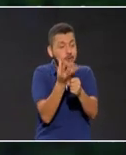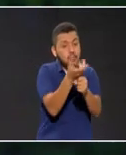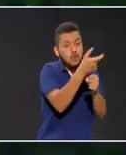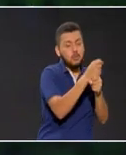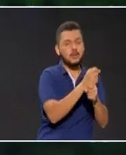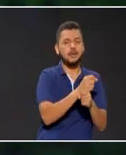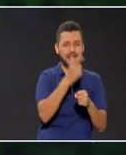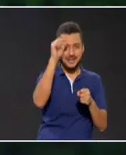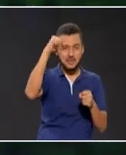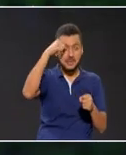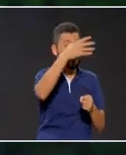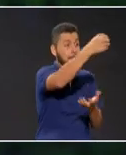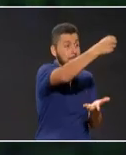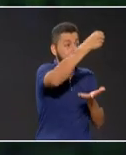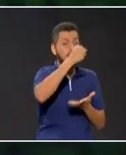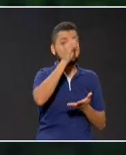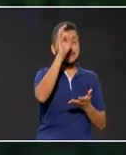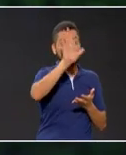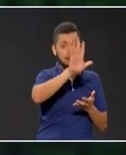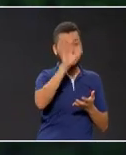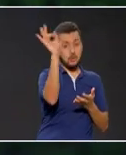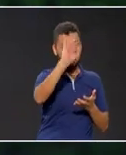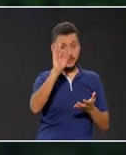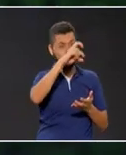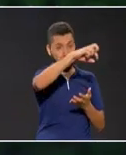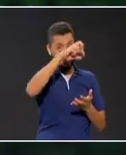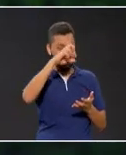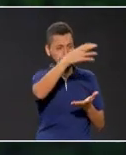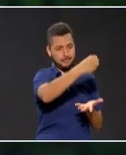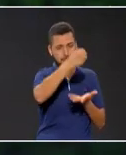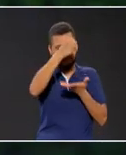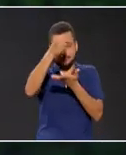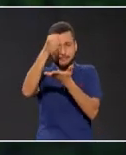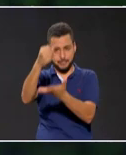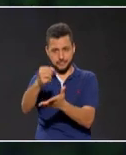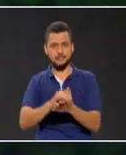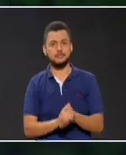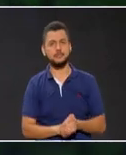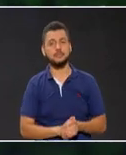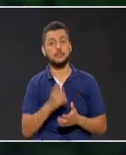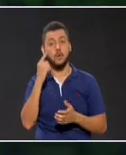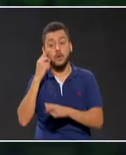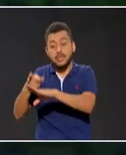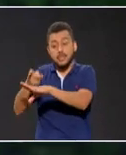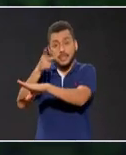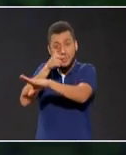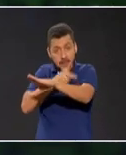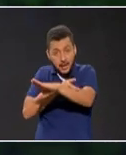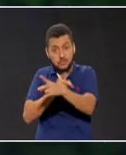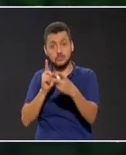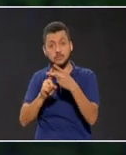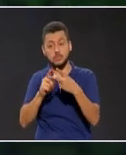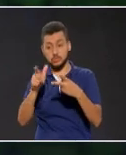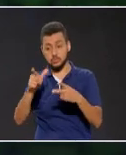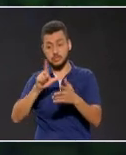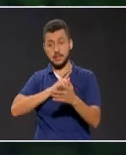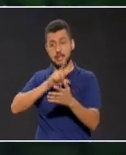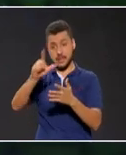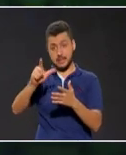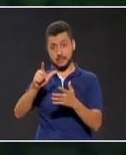se invierte. Dos, las 5 mesas de delegados que sean juez o parte, no pueden ser delegados y también ejecutar recursos públicos en el